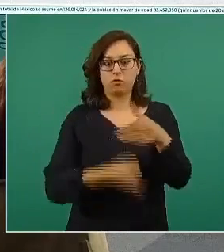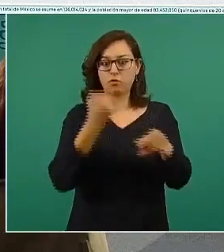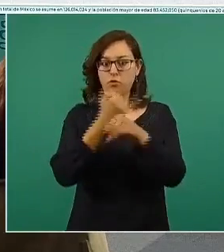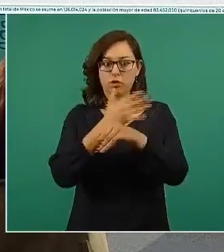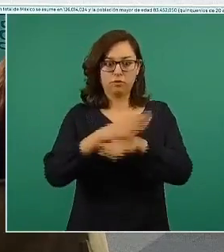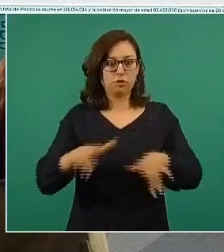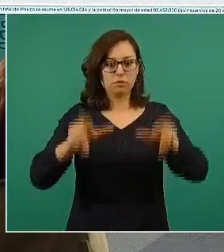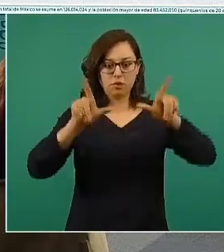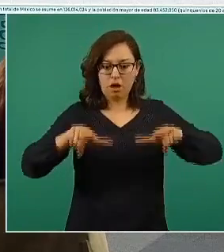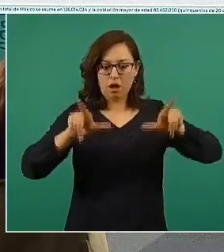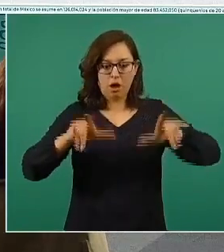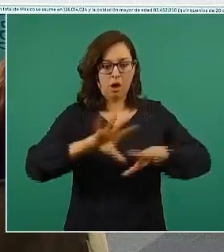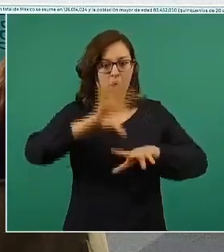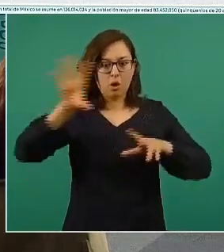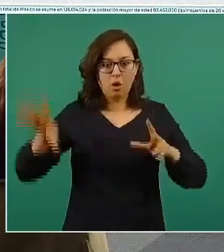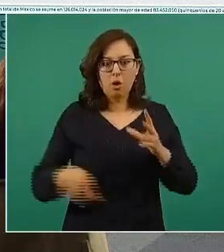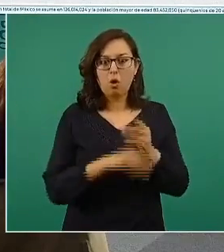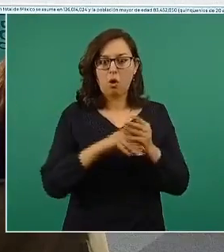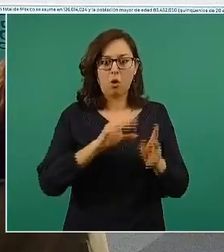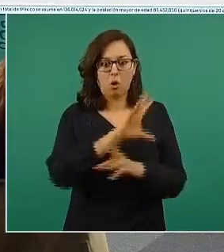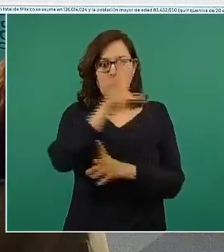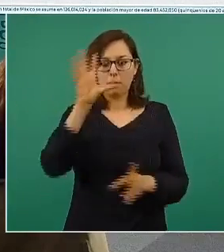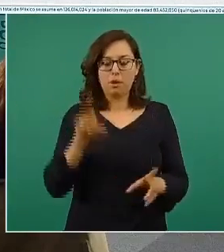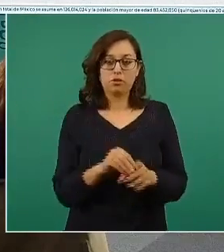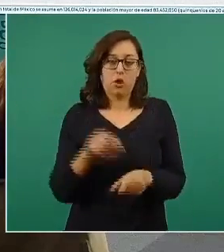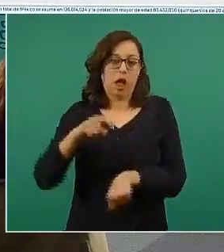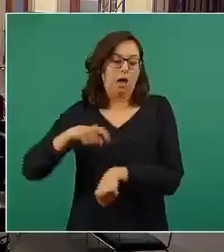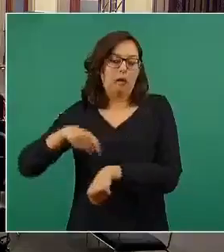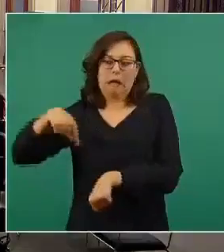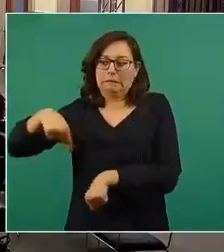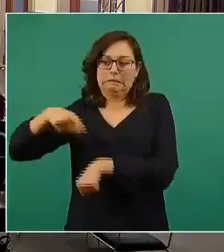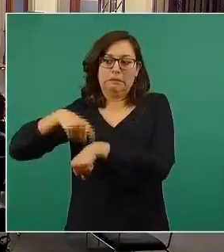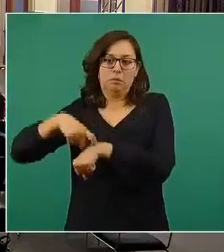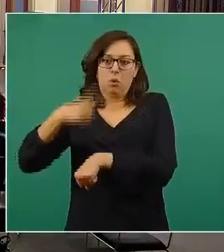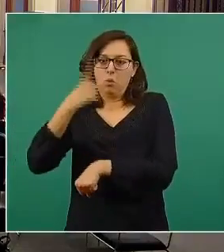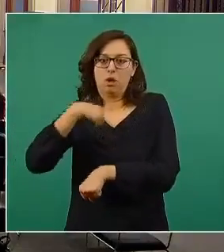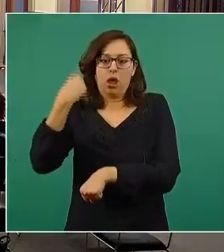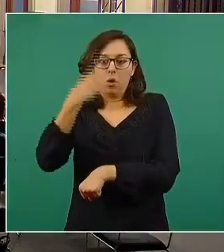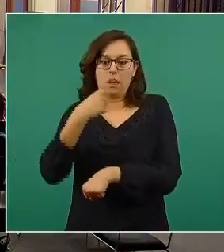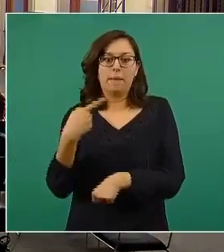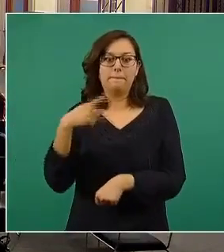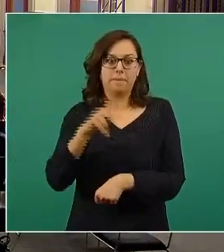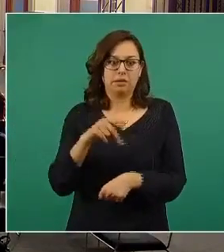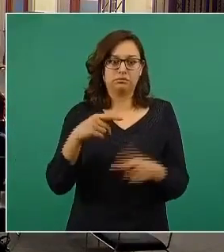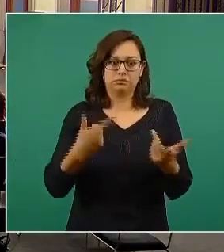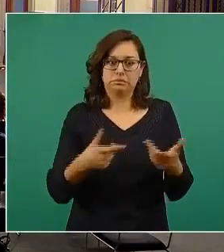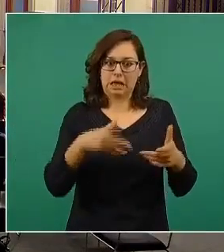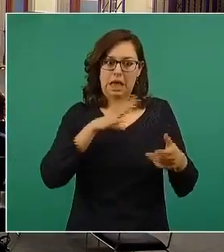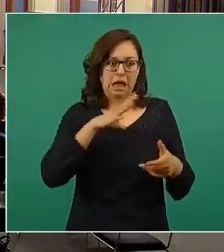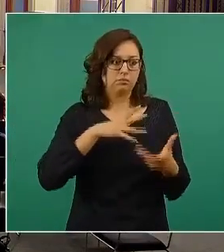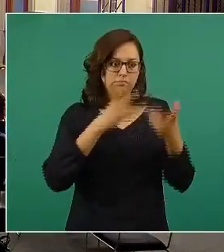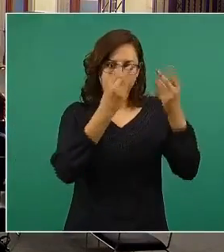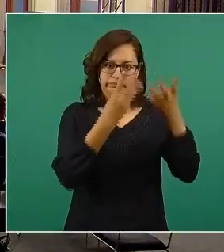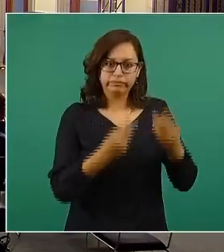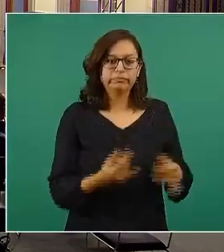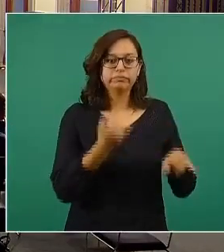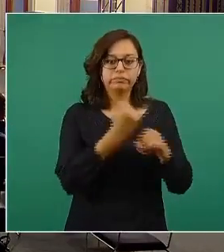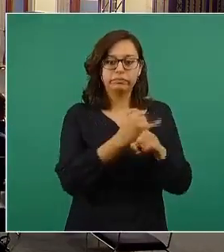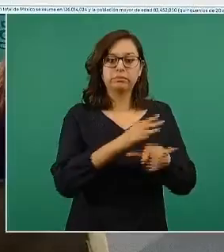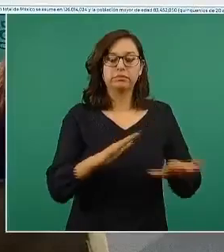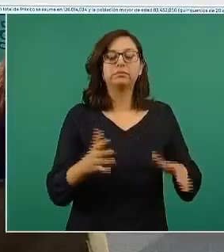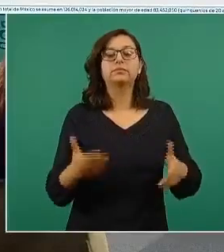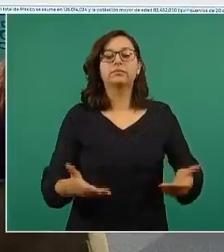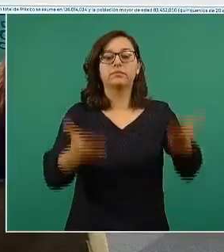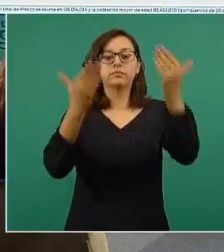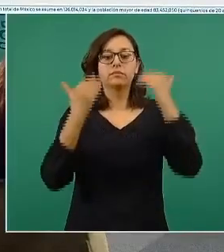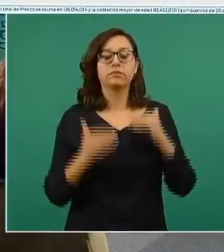productos analíticos que obviamente los que presentamos por el tiempo aquí en la conferencia. Si vemos la siguiente diapositiva, el